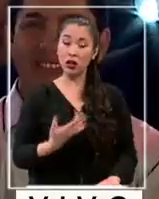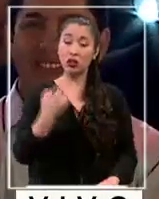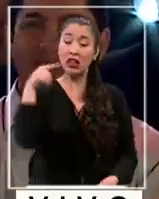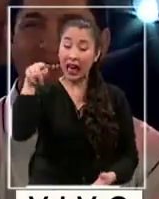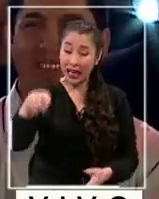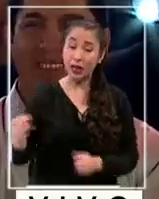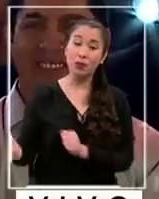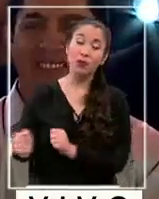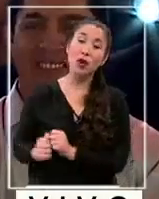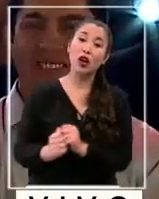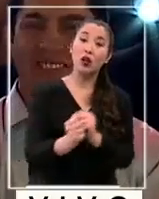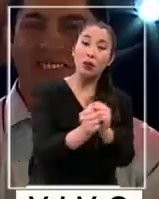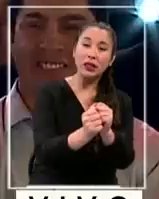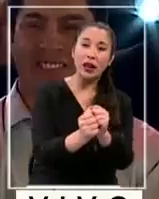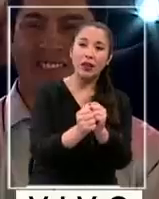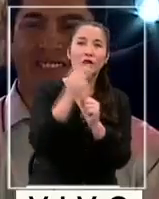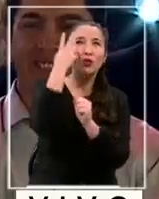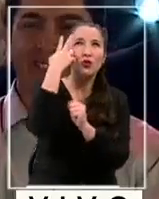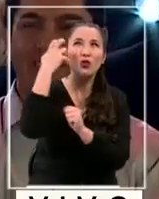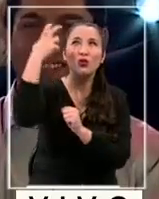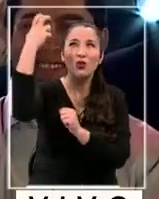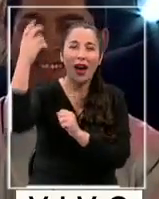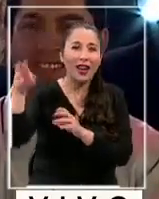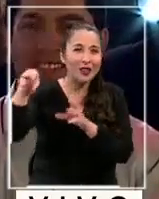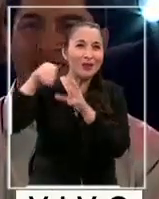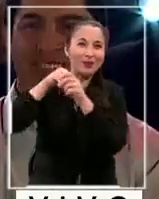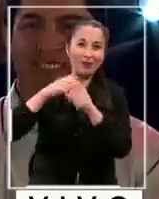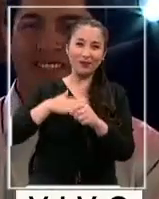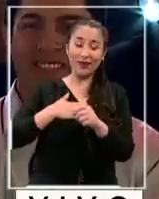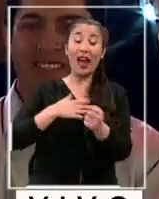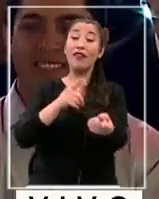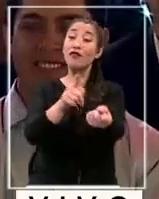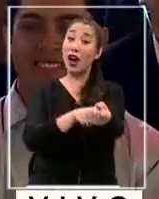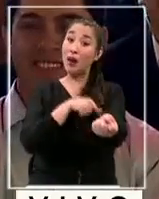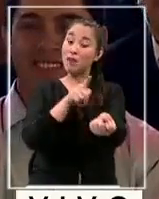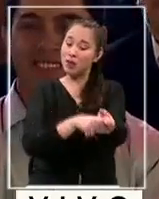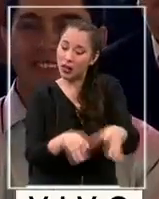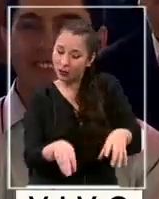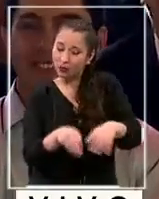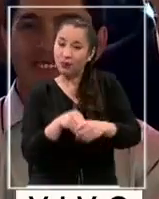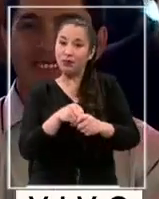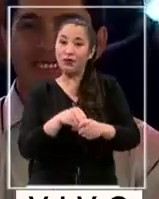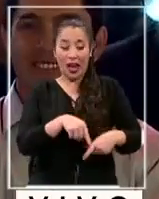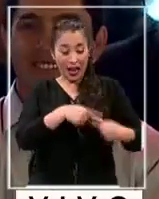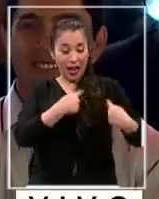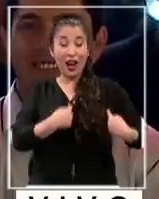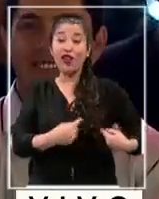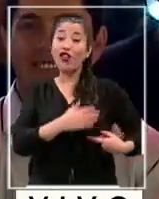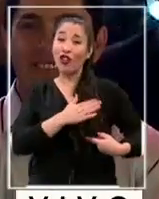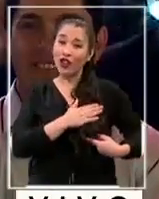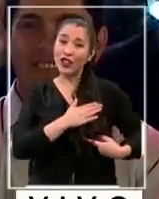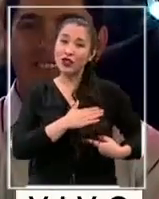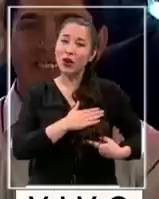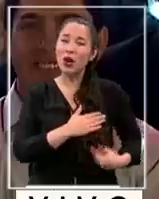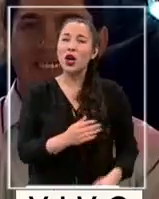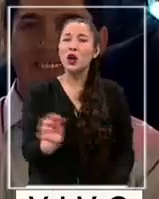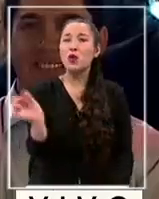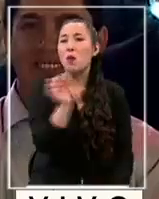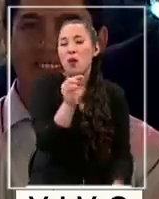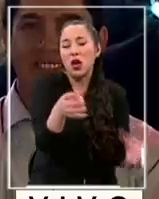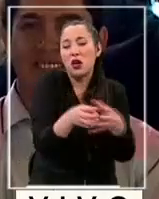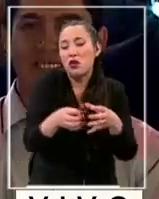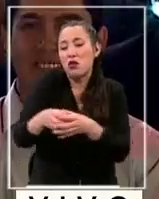acompañaban los sueños, mi familia, el corazón y un pequeño grupo